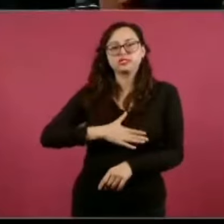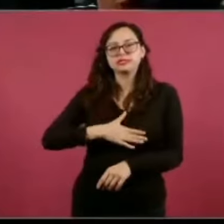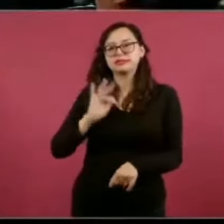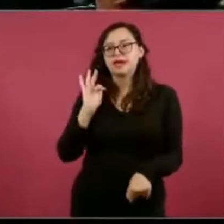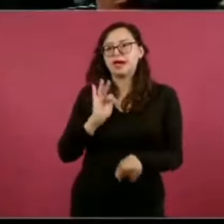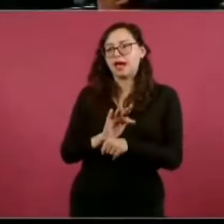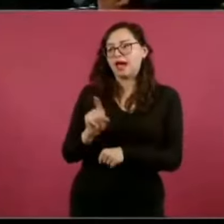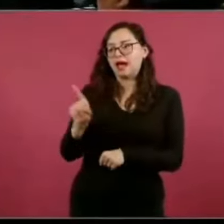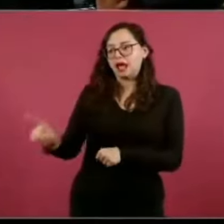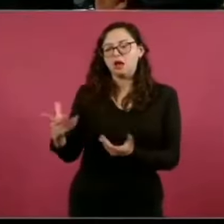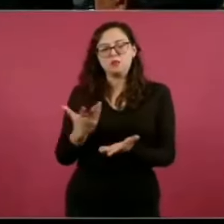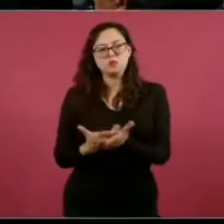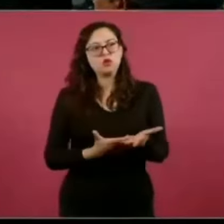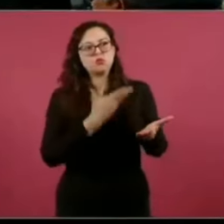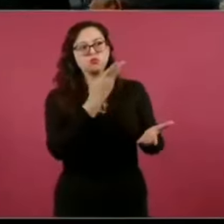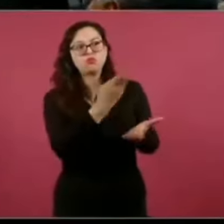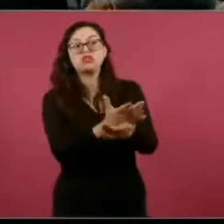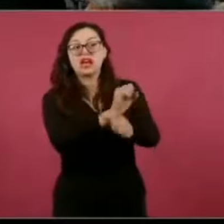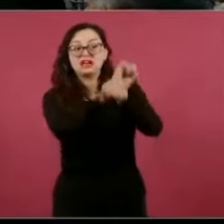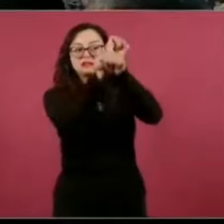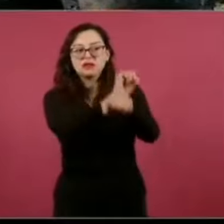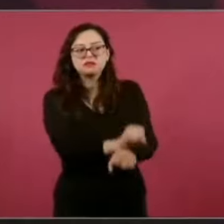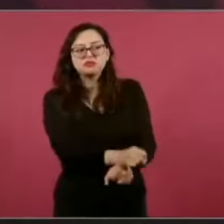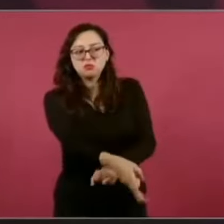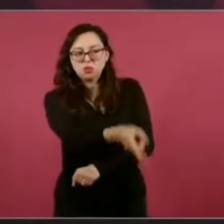esclavitud y paga caro